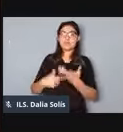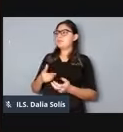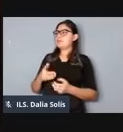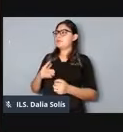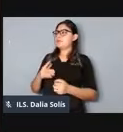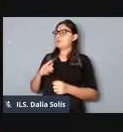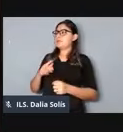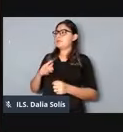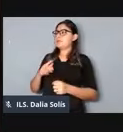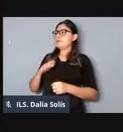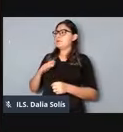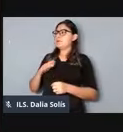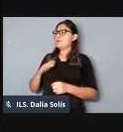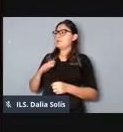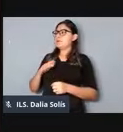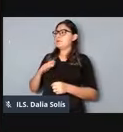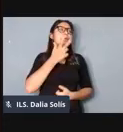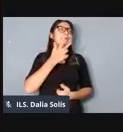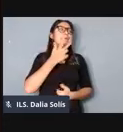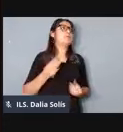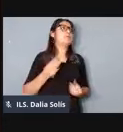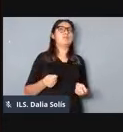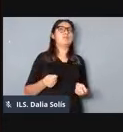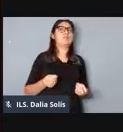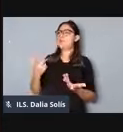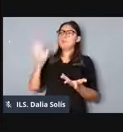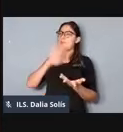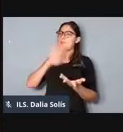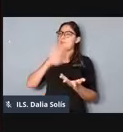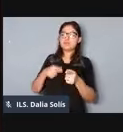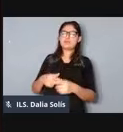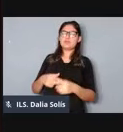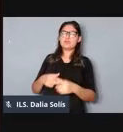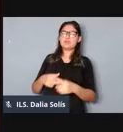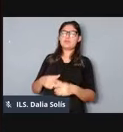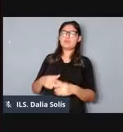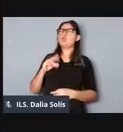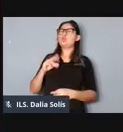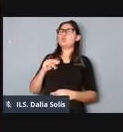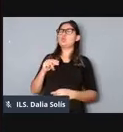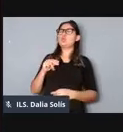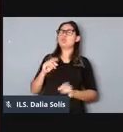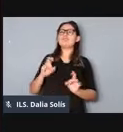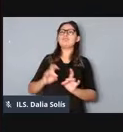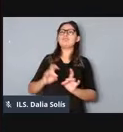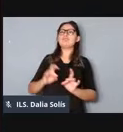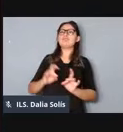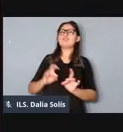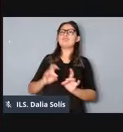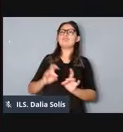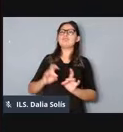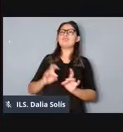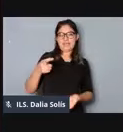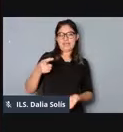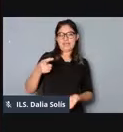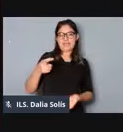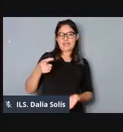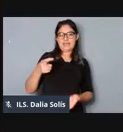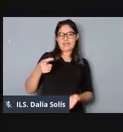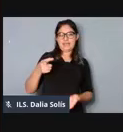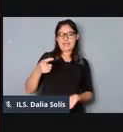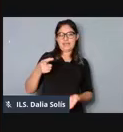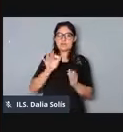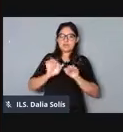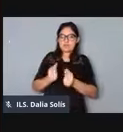no quiero. Ahí empieza lo doloroso. Hay que dejarlo fluir. Hay que sentir por qué tengo